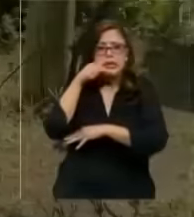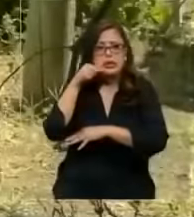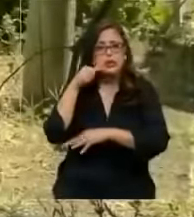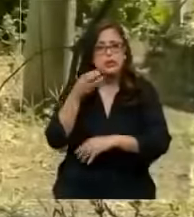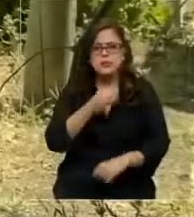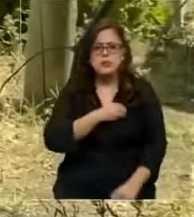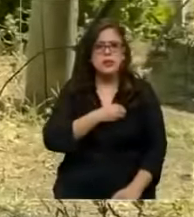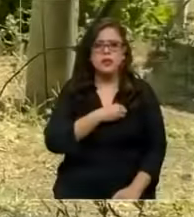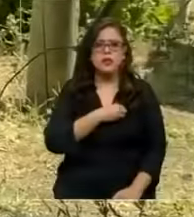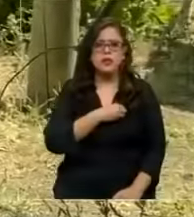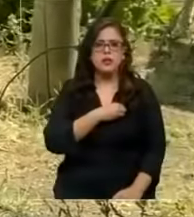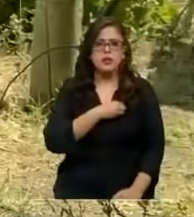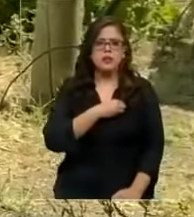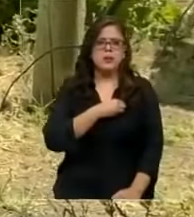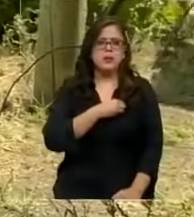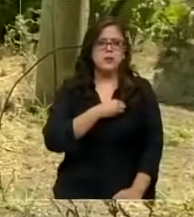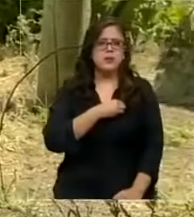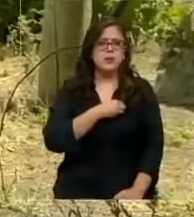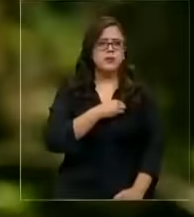mismo.